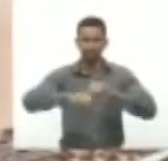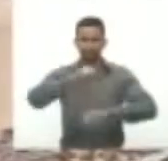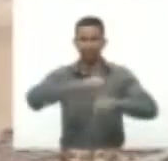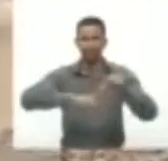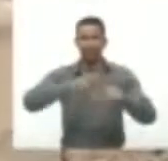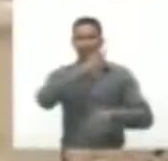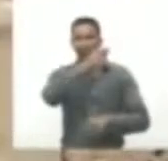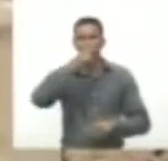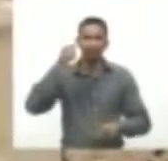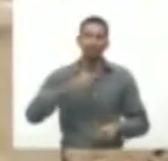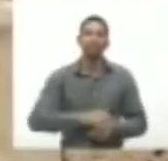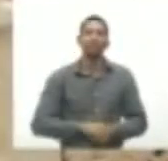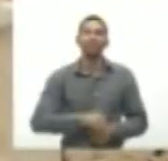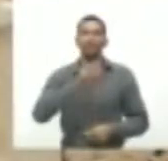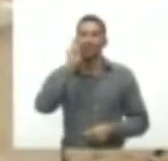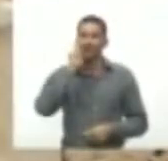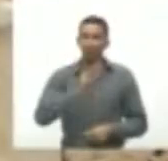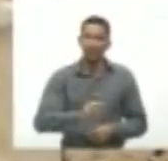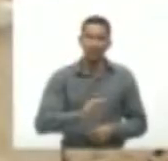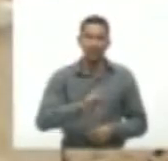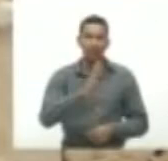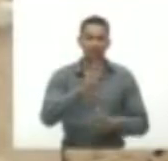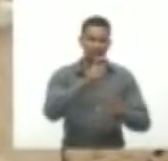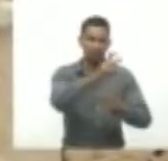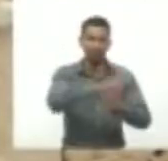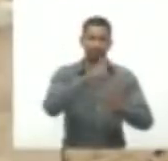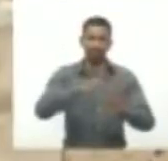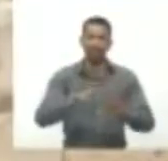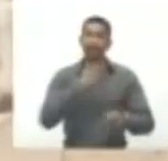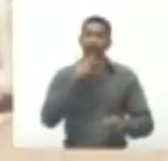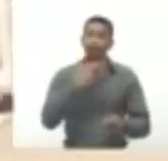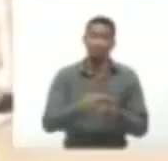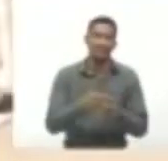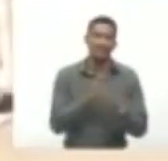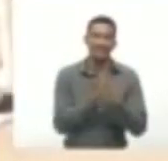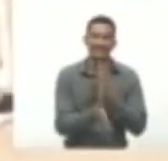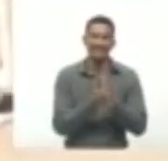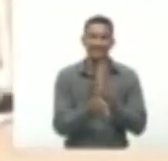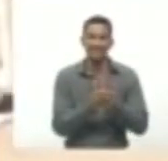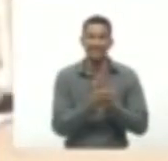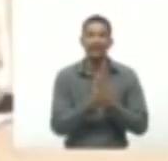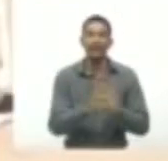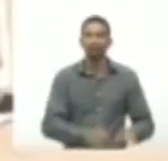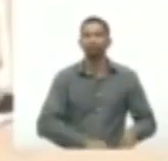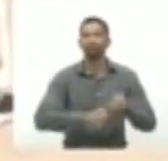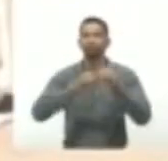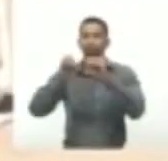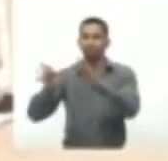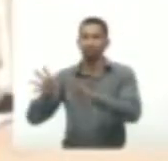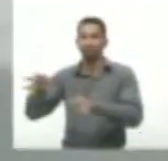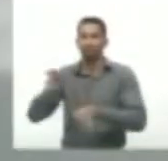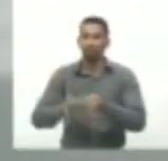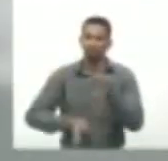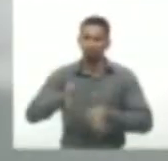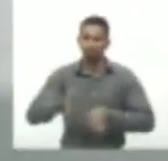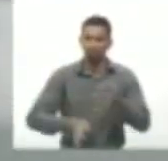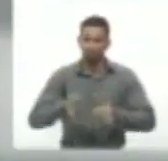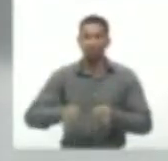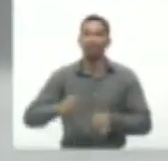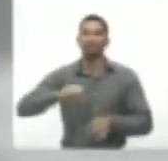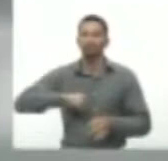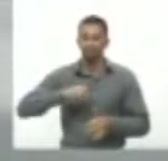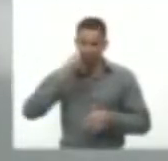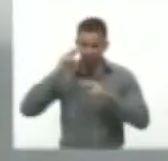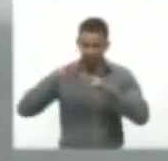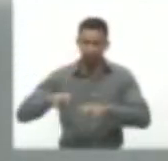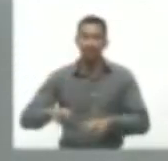Colombiana, la motonave llevaba a bordo 4 sujetos cuyas identidades no fueron reveladas. Los hombres fueron puestos a disposición de autoridad judicial competente. Se prevé que en